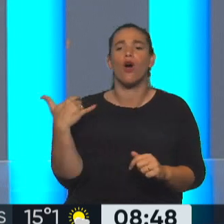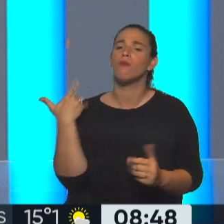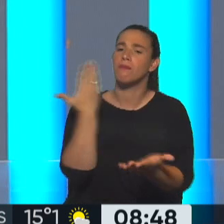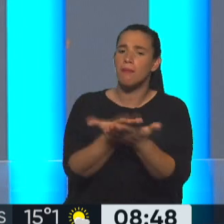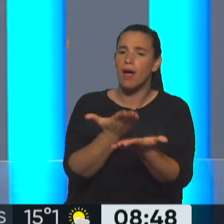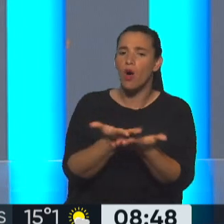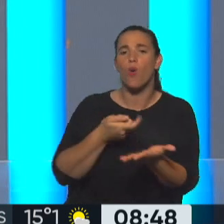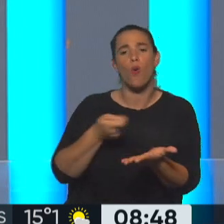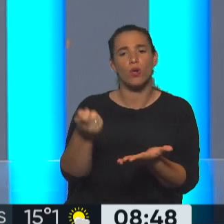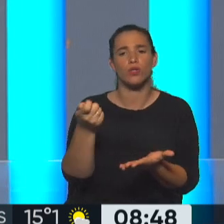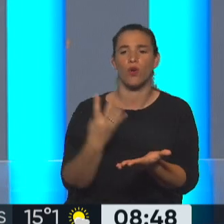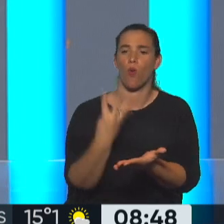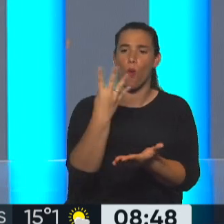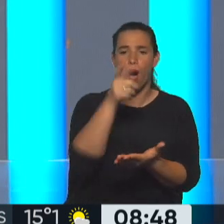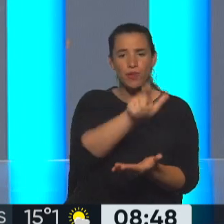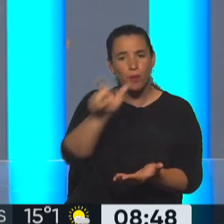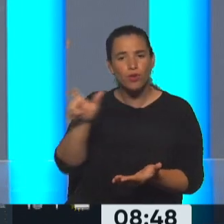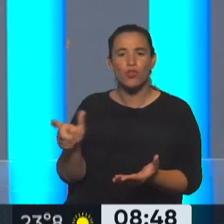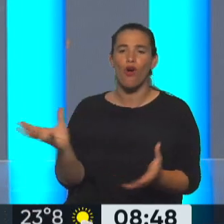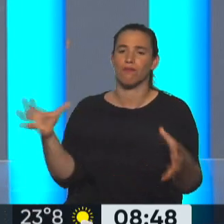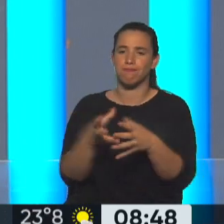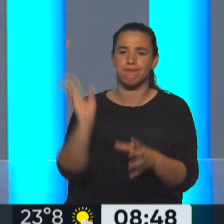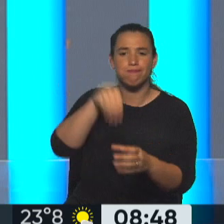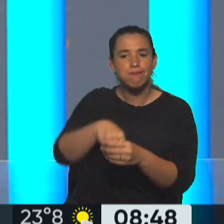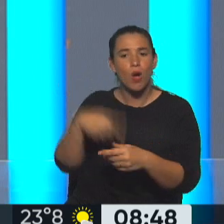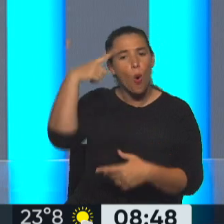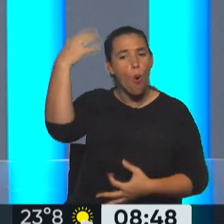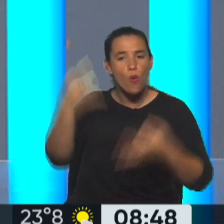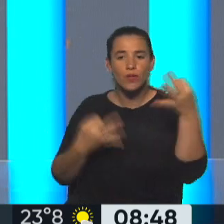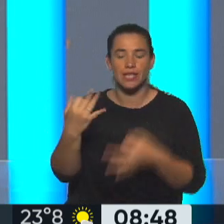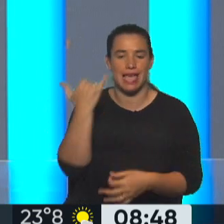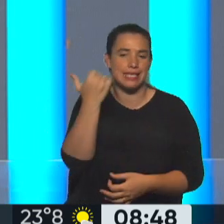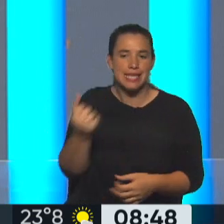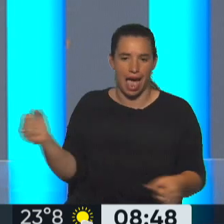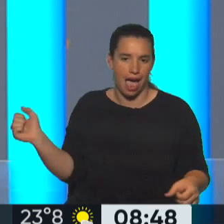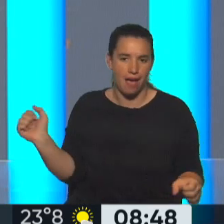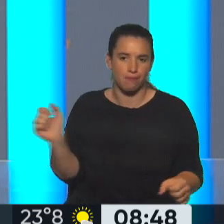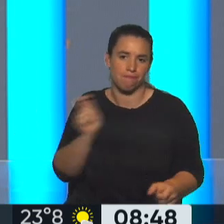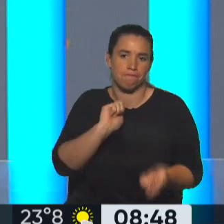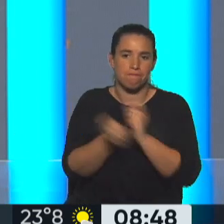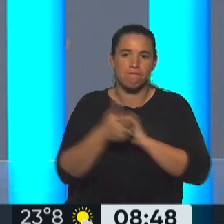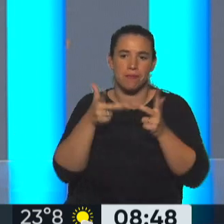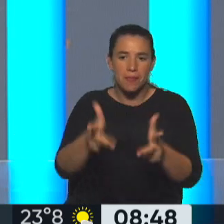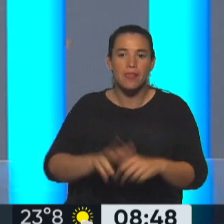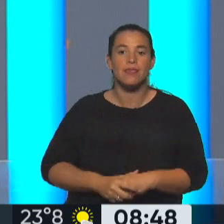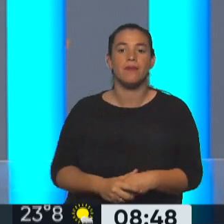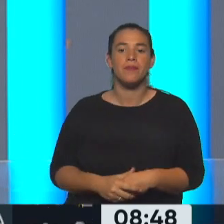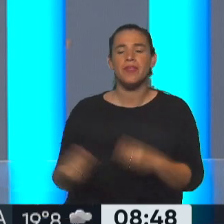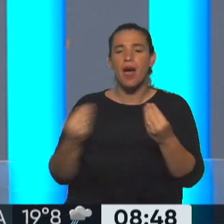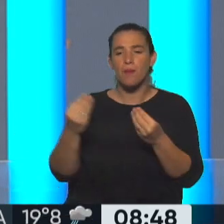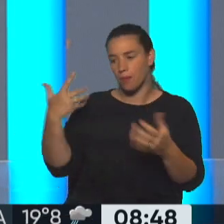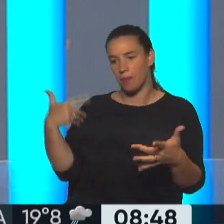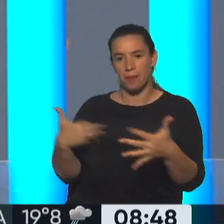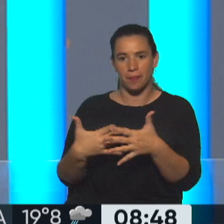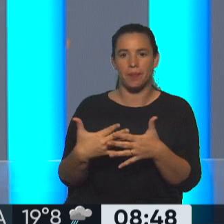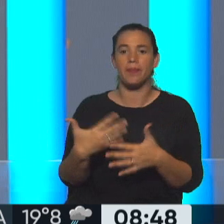los 4 miembros de la Corte Suprema de Justicia. Es decir, que ya también hay una postura política. ¿Qué puede cambiar del 23 de enero al 28